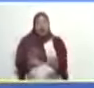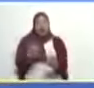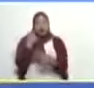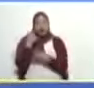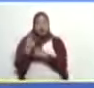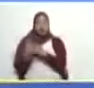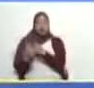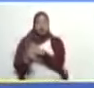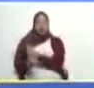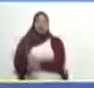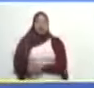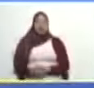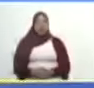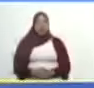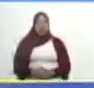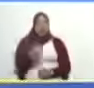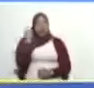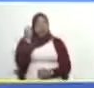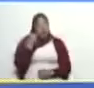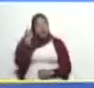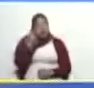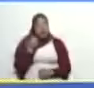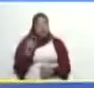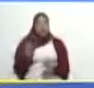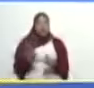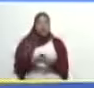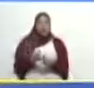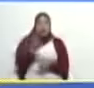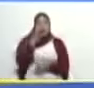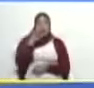Bueno, esto es una cosa que venimos pensando hace tiempo.